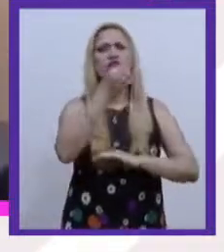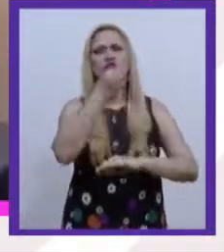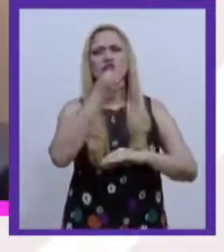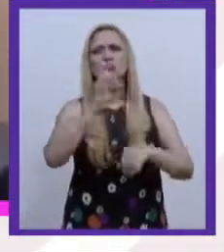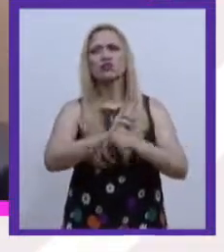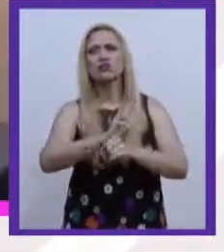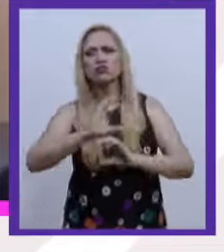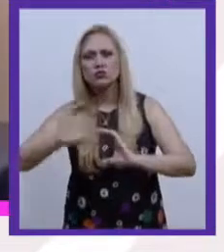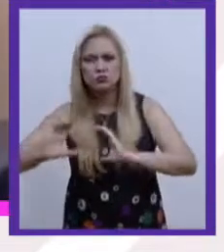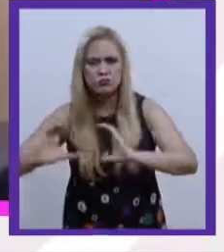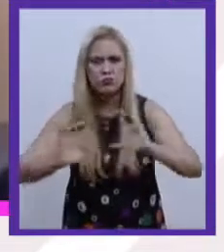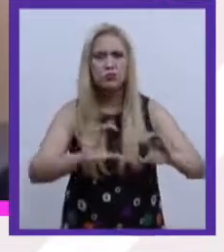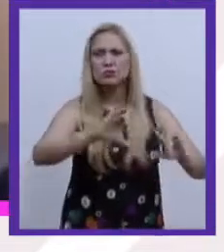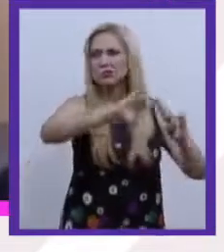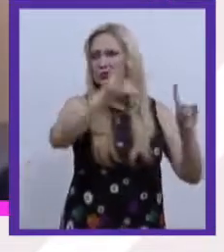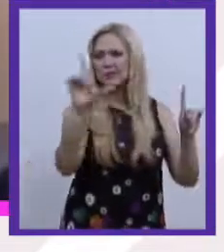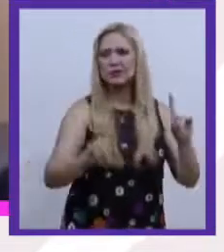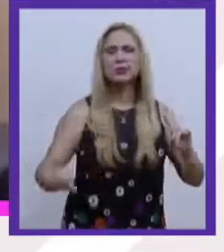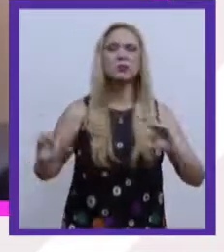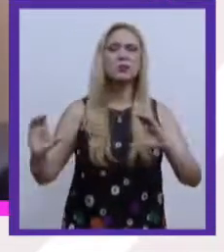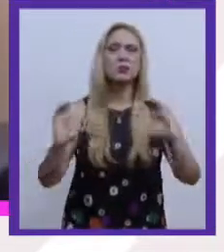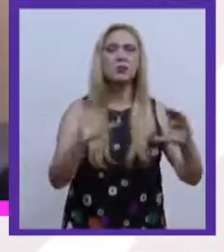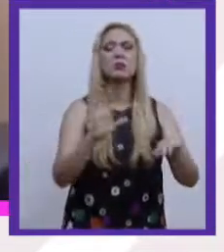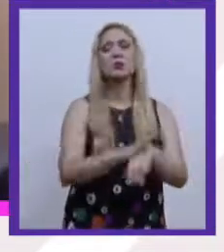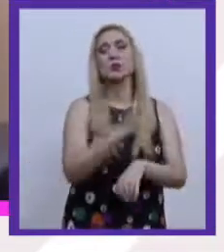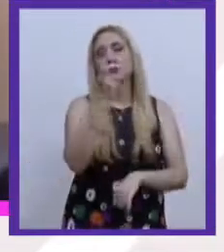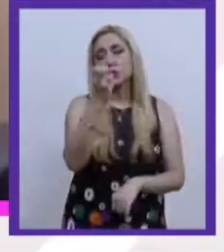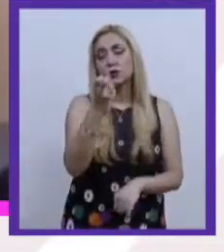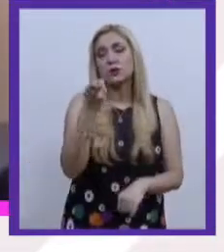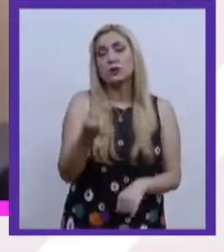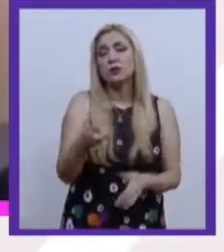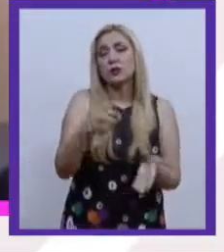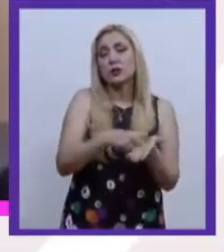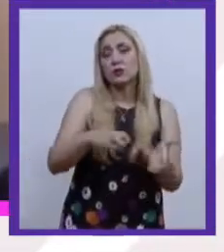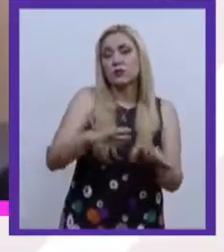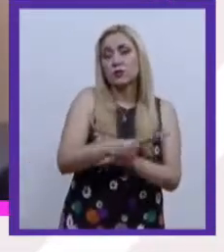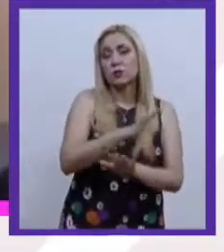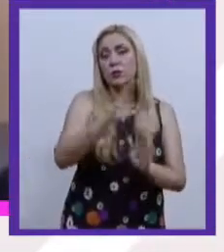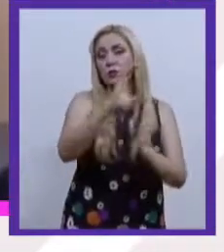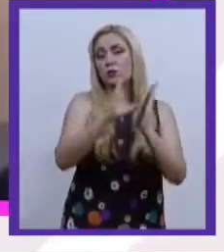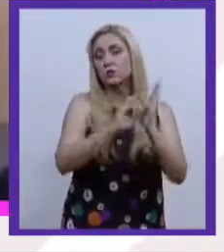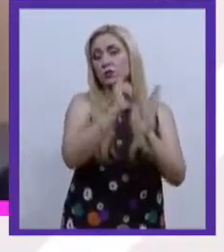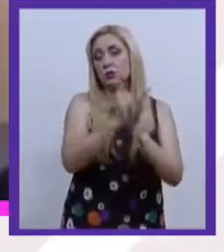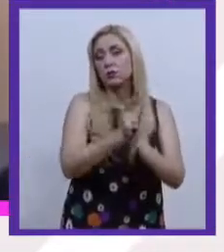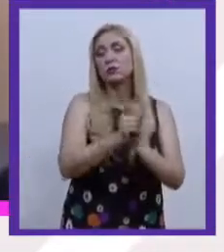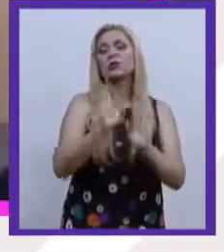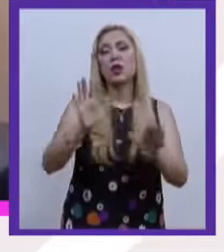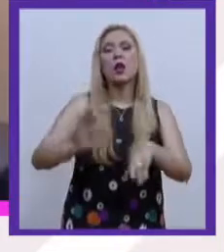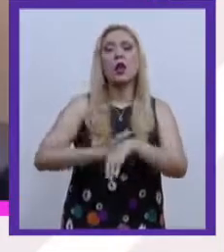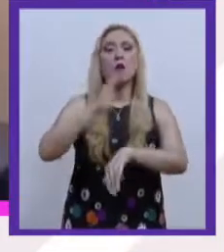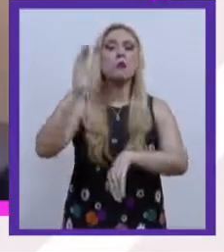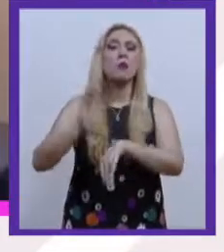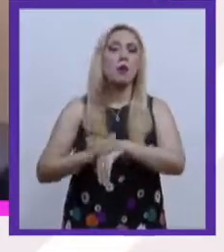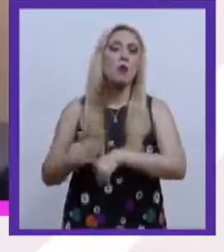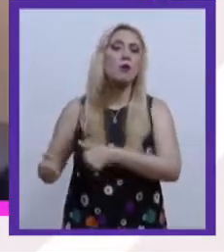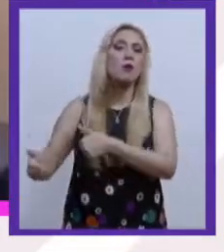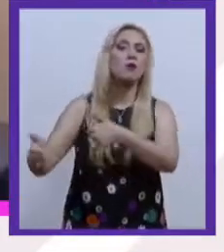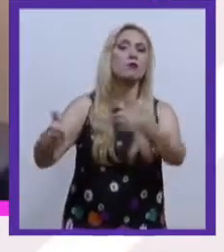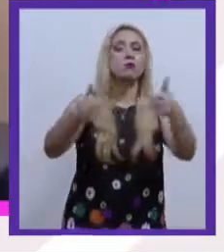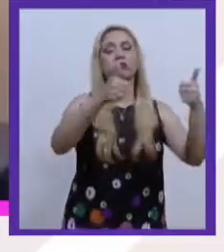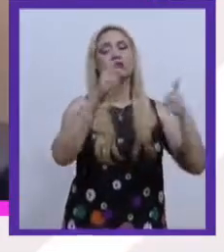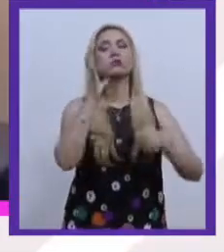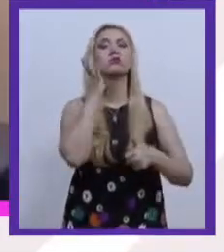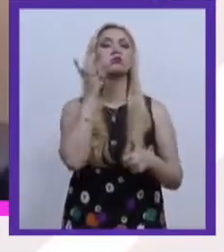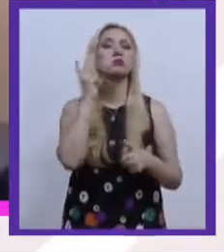del Sistema Nacional de Cuidados. Y por eso esta reforma constitucional quedó aprobada por una amplia mayoría en la